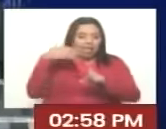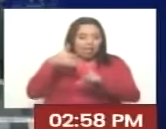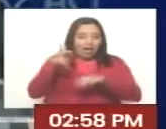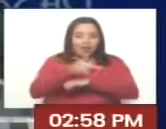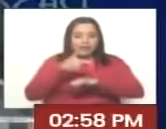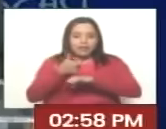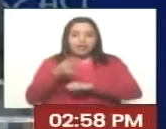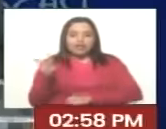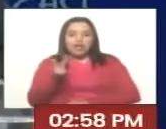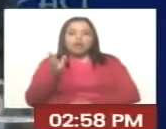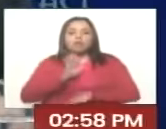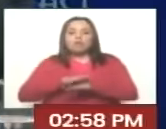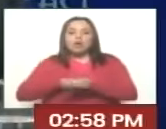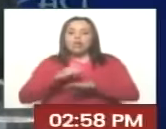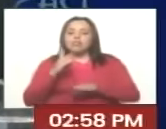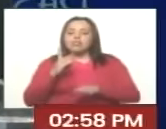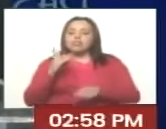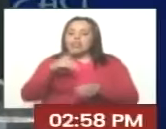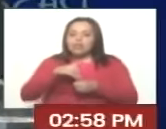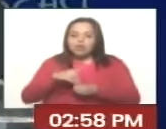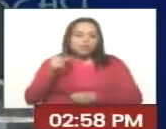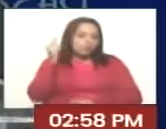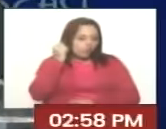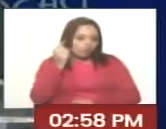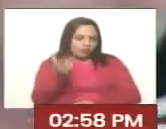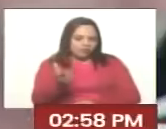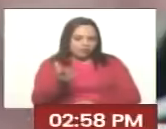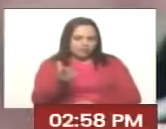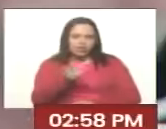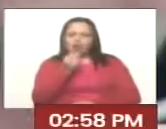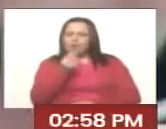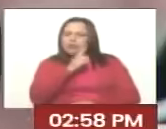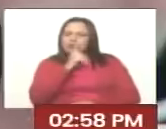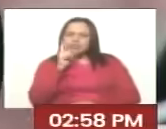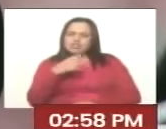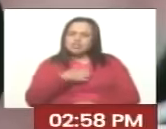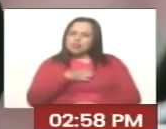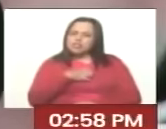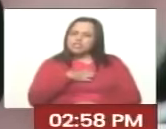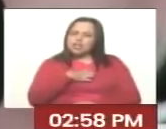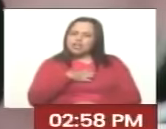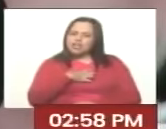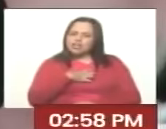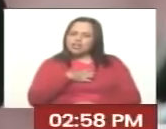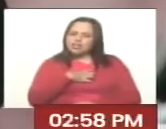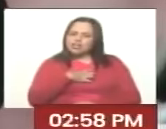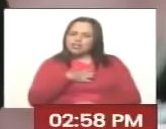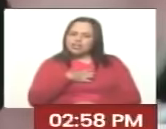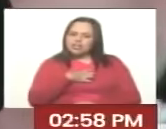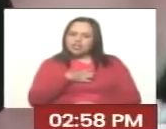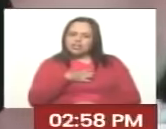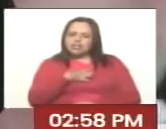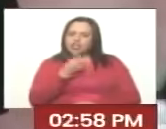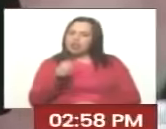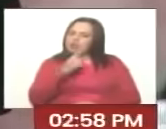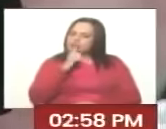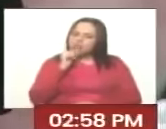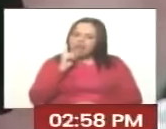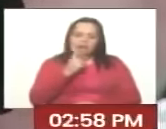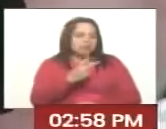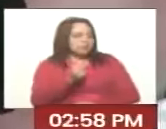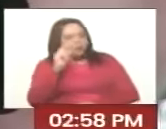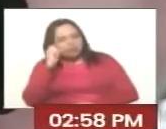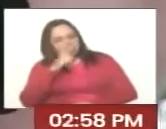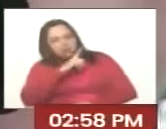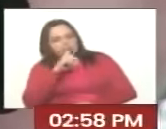porque hay un detalle. Señorita, ¿cómo se llama ella? La sobrina. Bueno, ahorita no recuerdo el